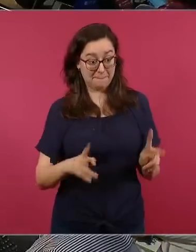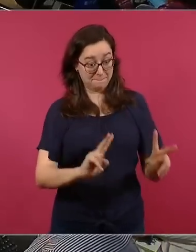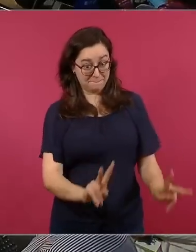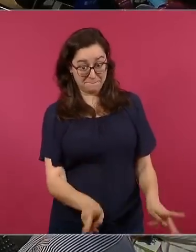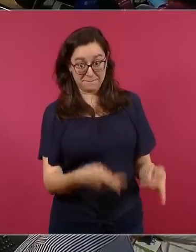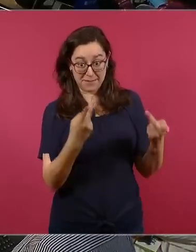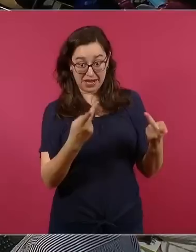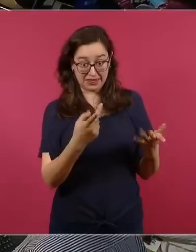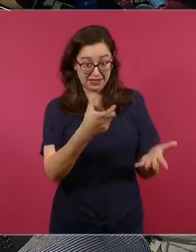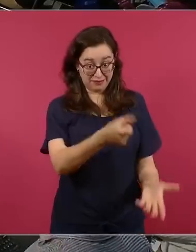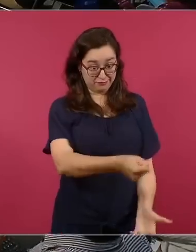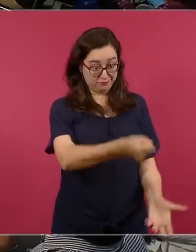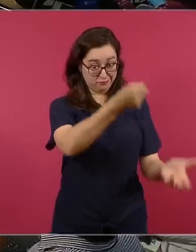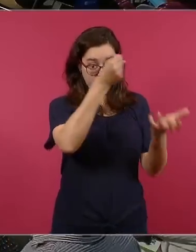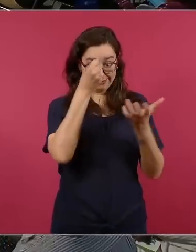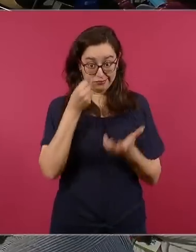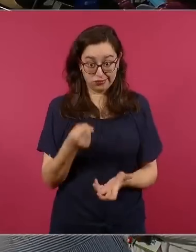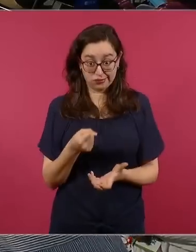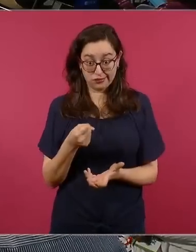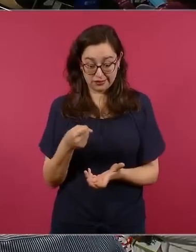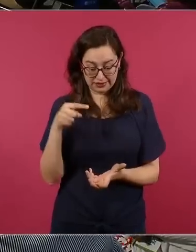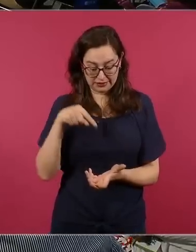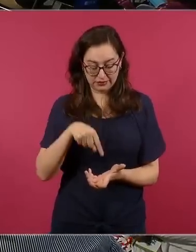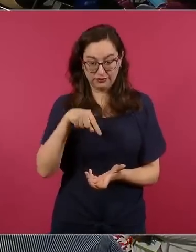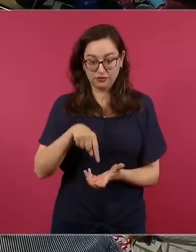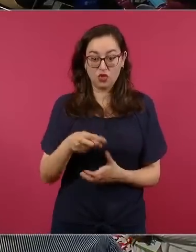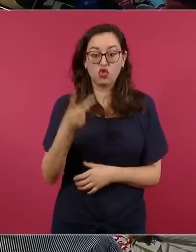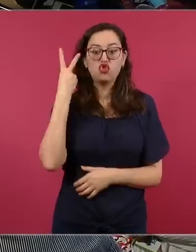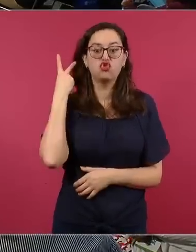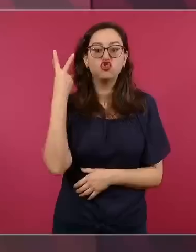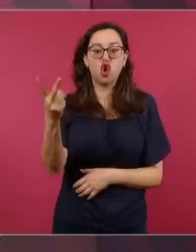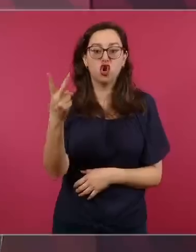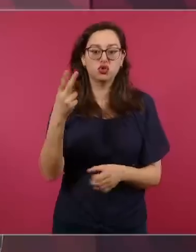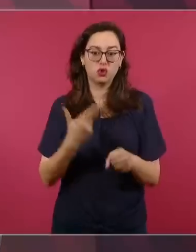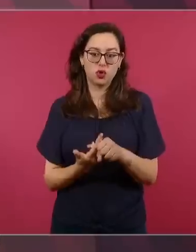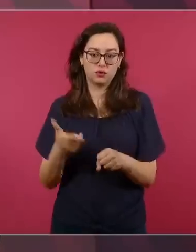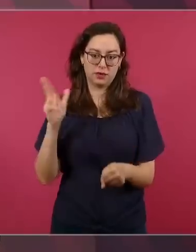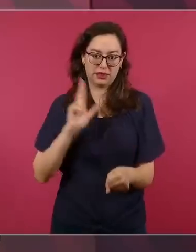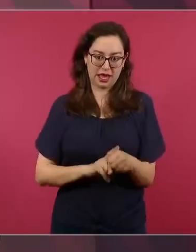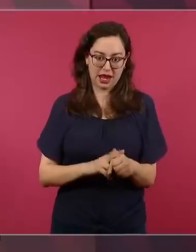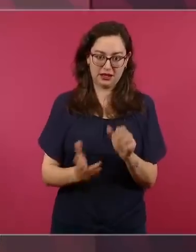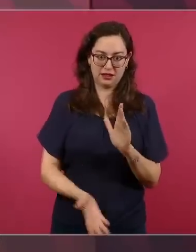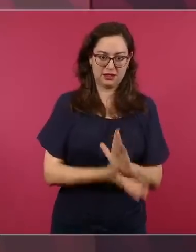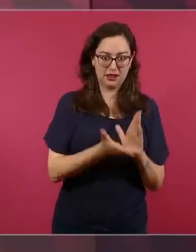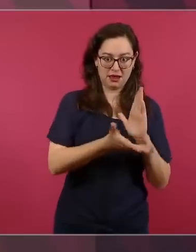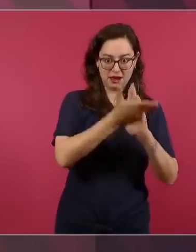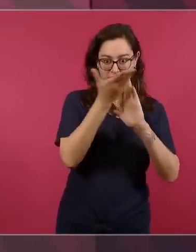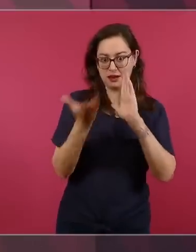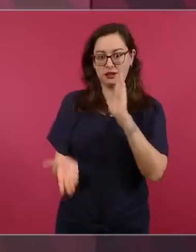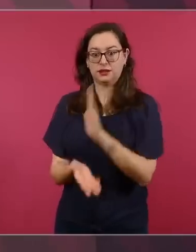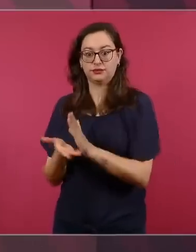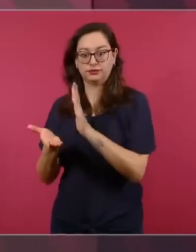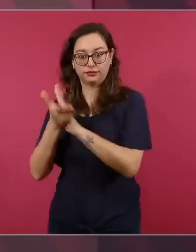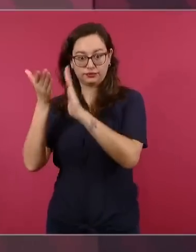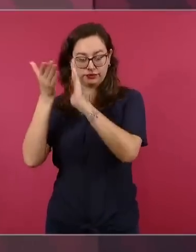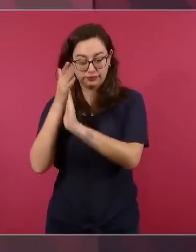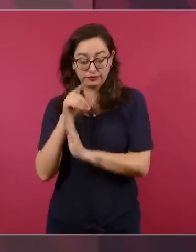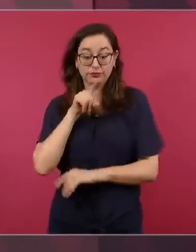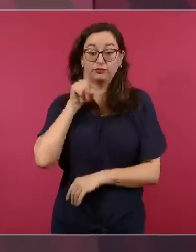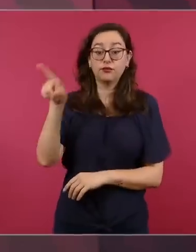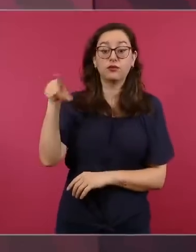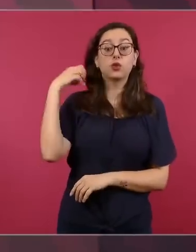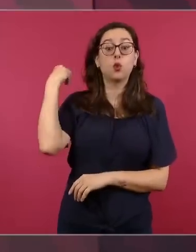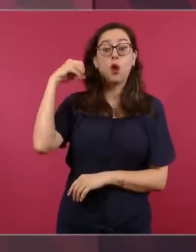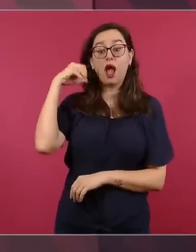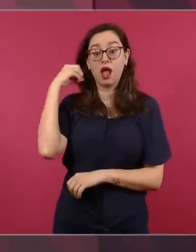uno en Tuxtepec, Oaxaca, en los límites de Oaxaca y Veracruz, en la cuenca del